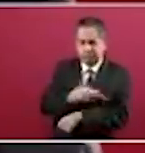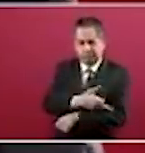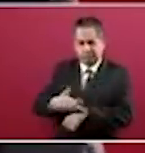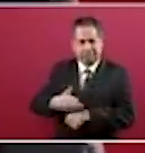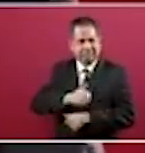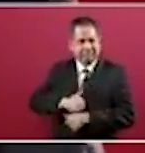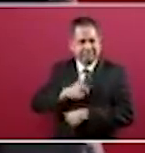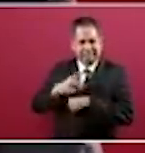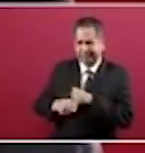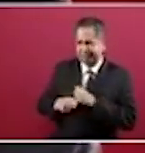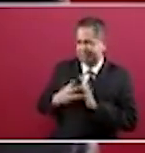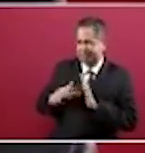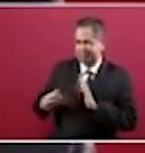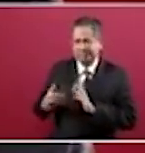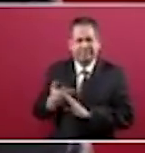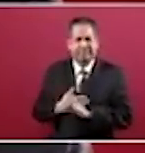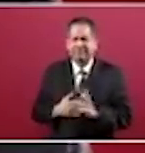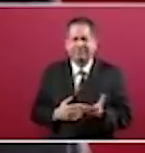familiares, porque